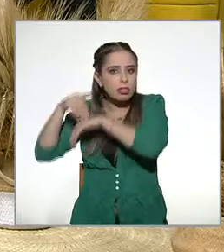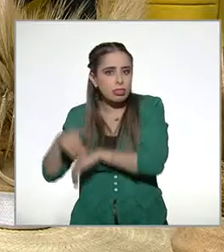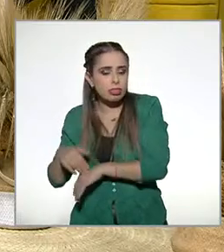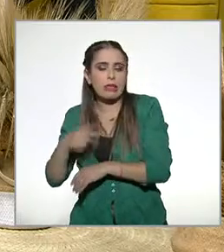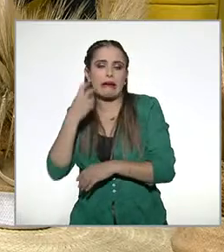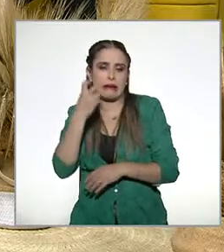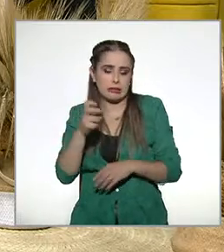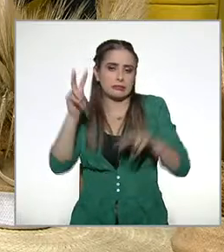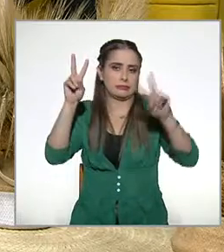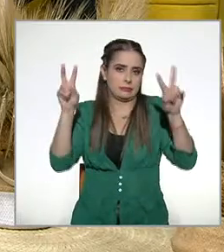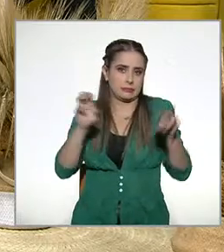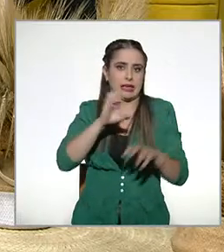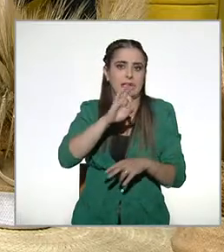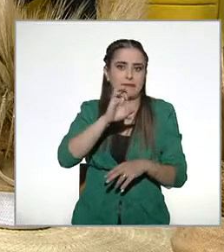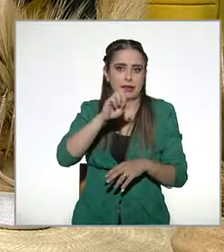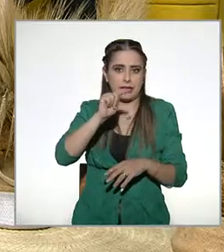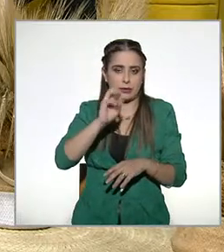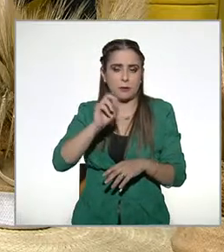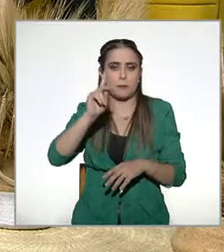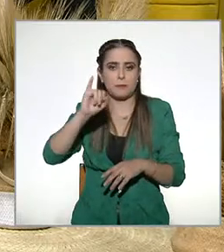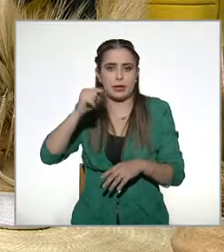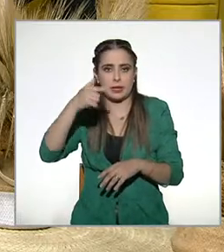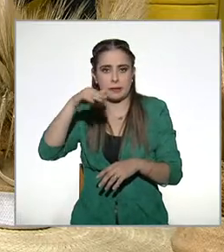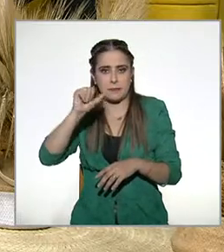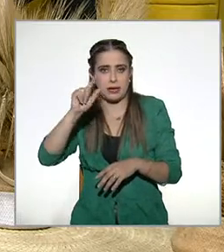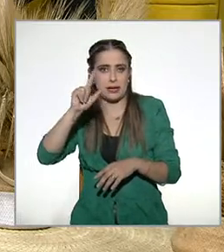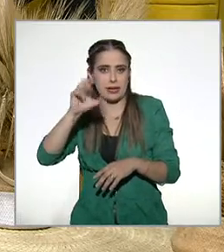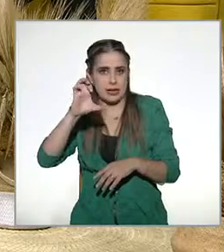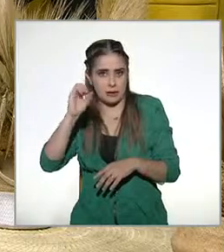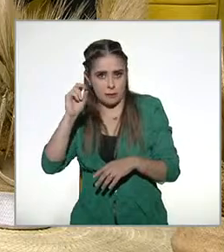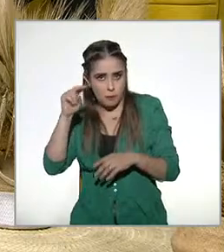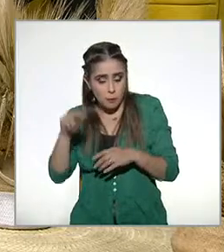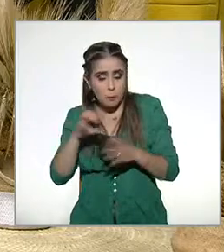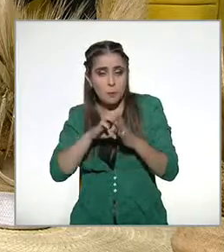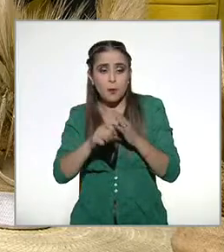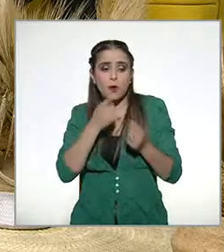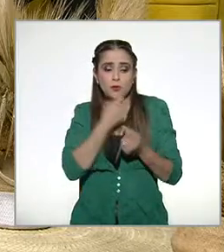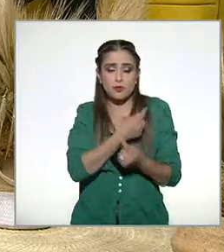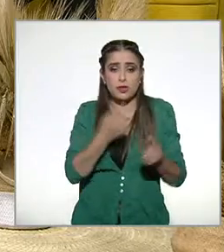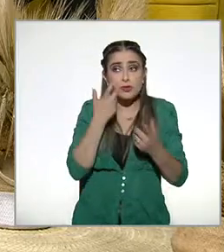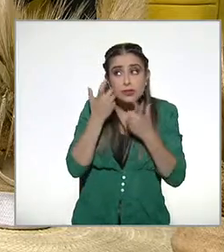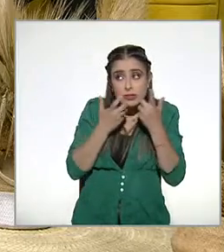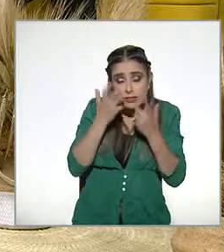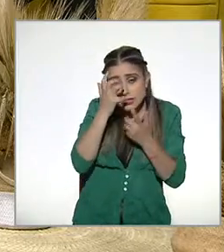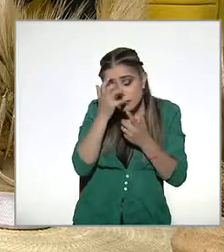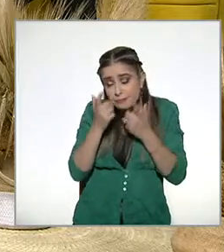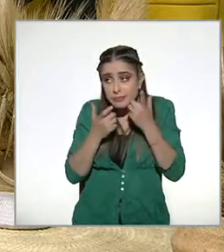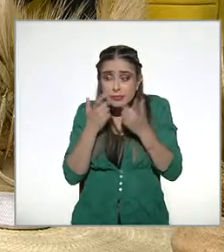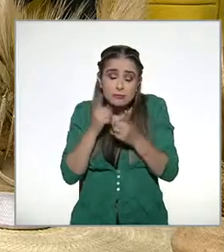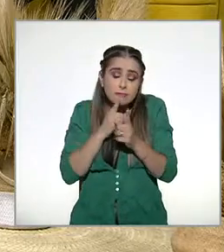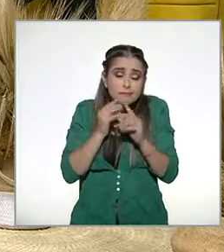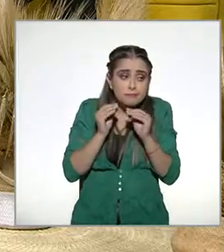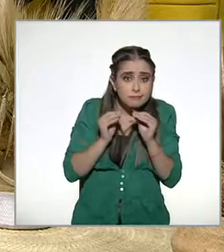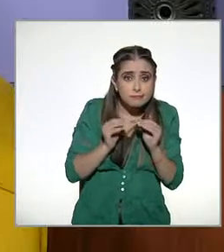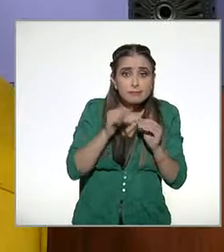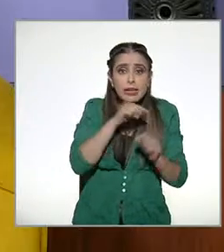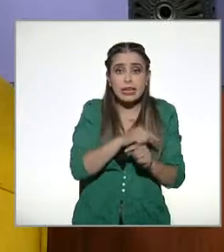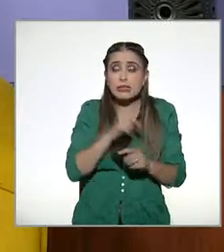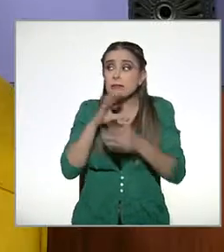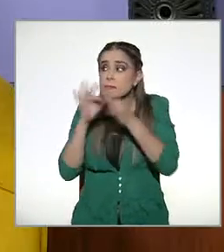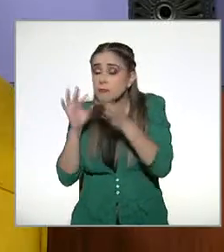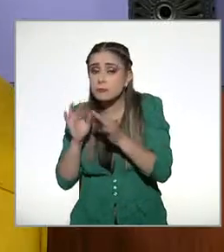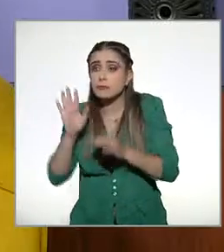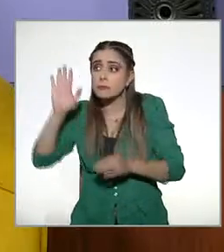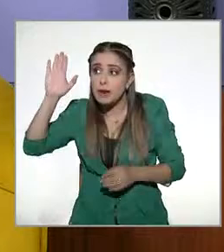efectivamente ocurre que de forma inconsciente uno puede anteponer en el caso de los niños tímidos o en los casos de los niños introvertidos es que él no habla o él ni